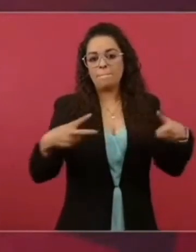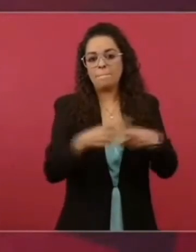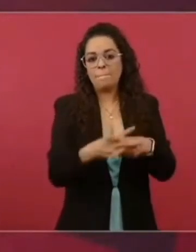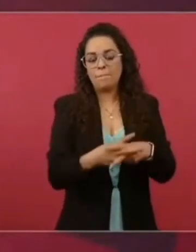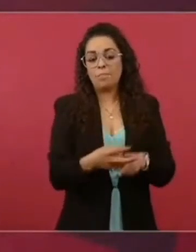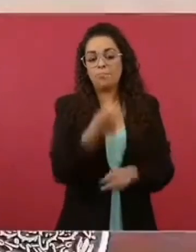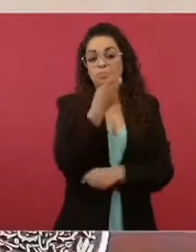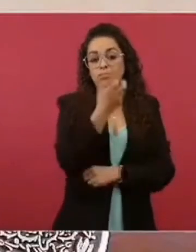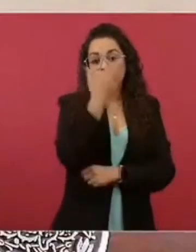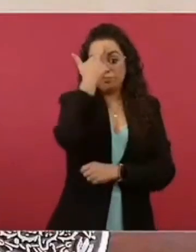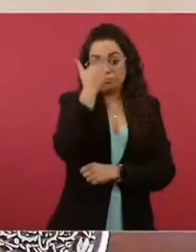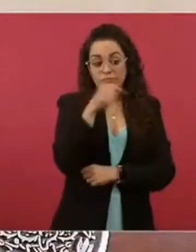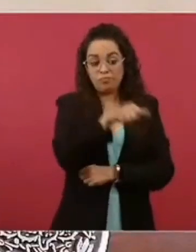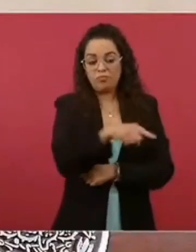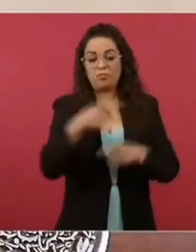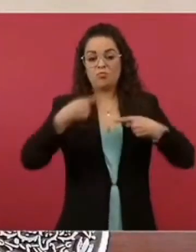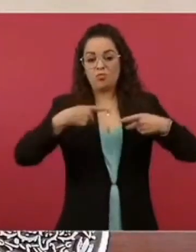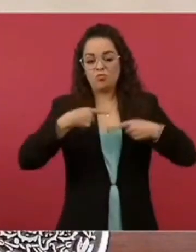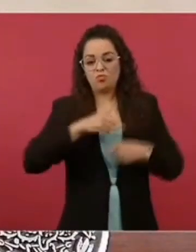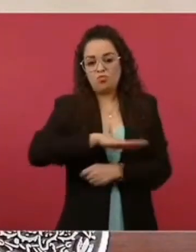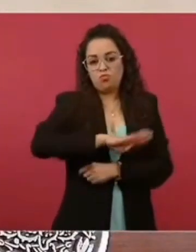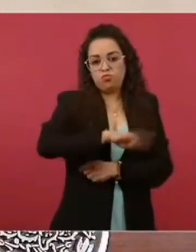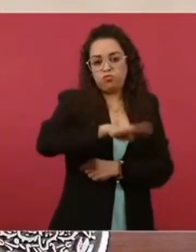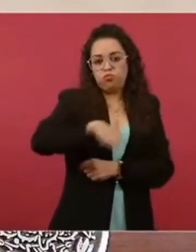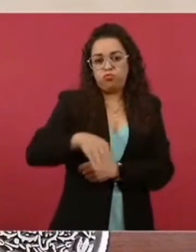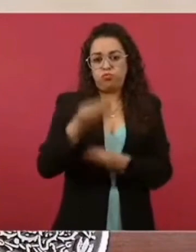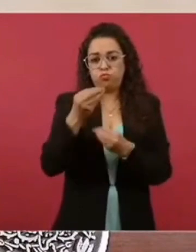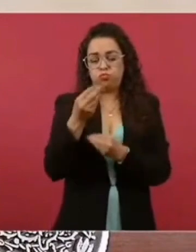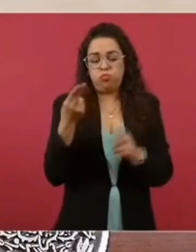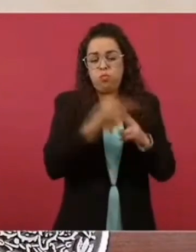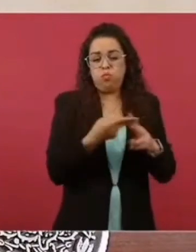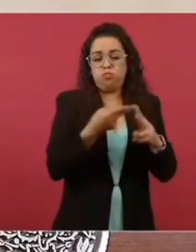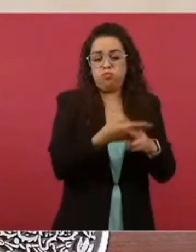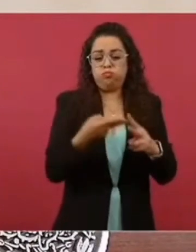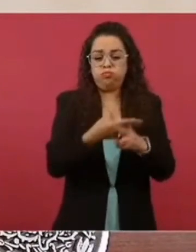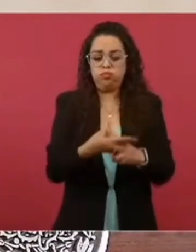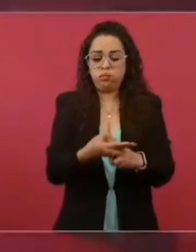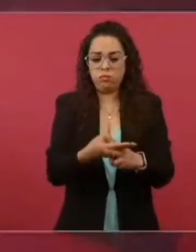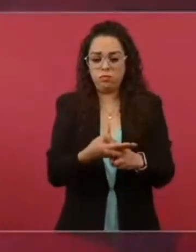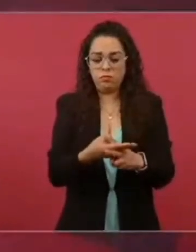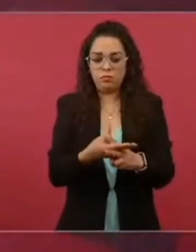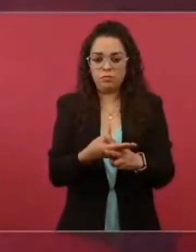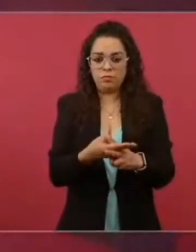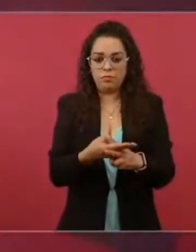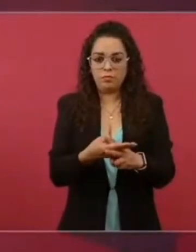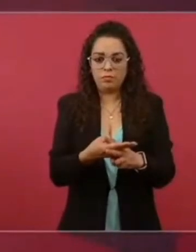los estados con más homicidios. Es estado que